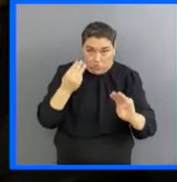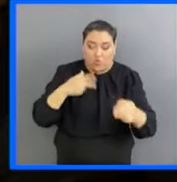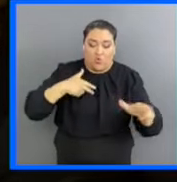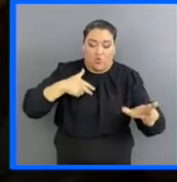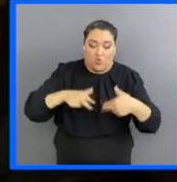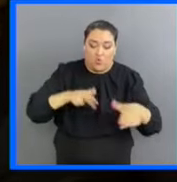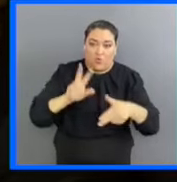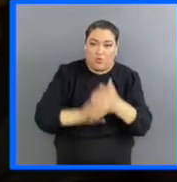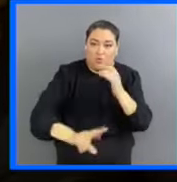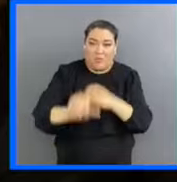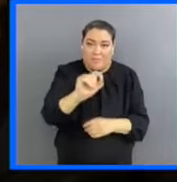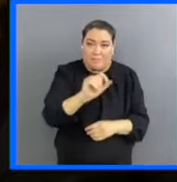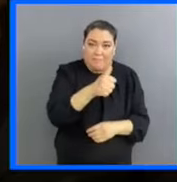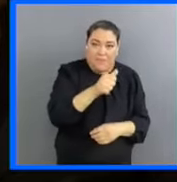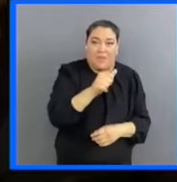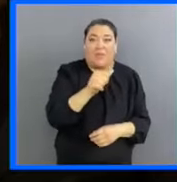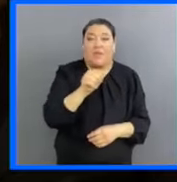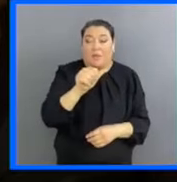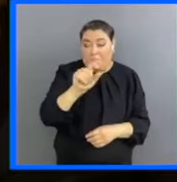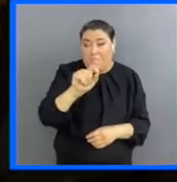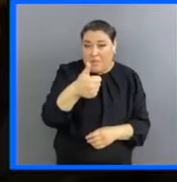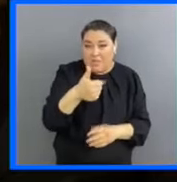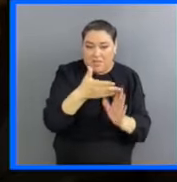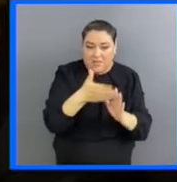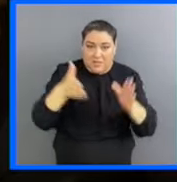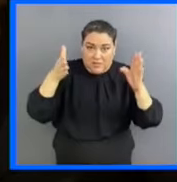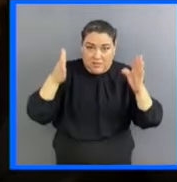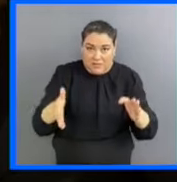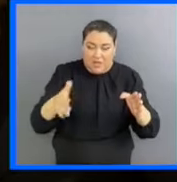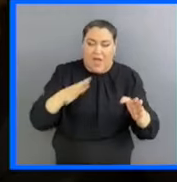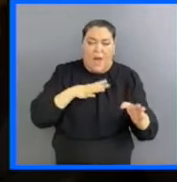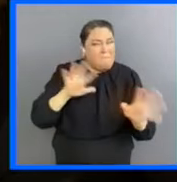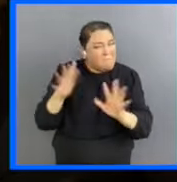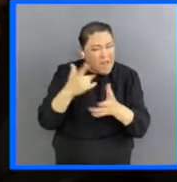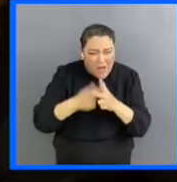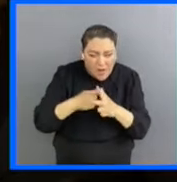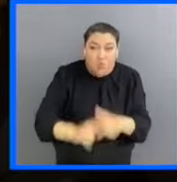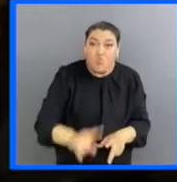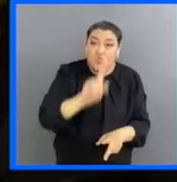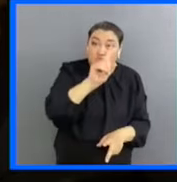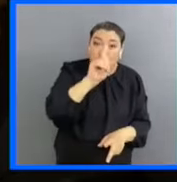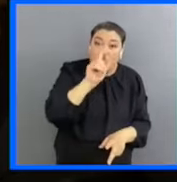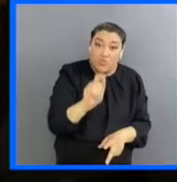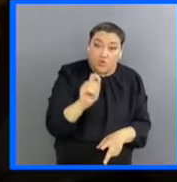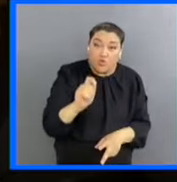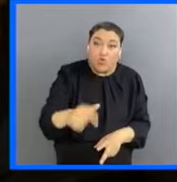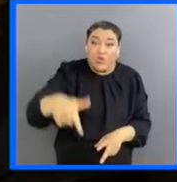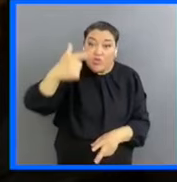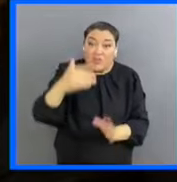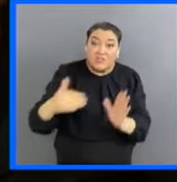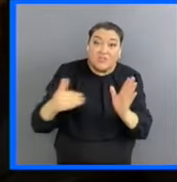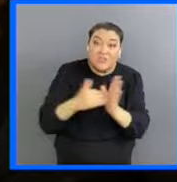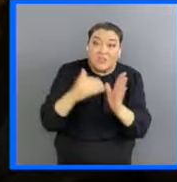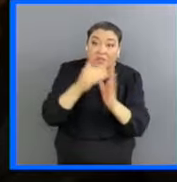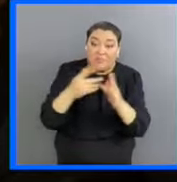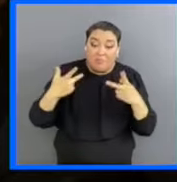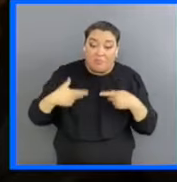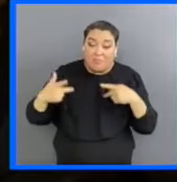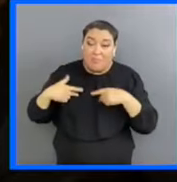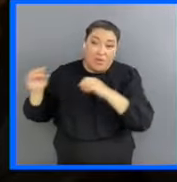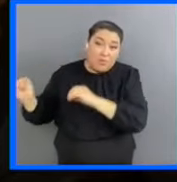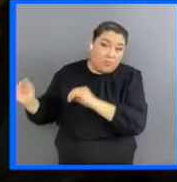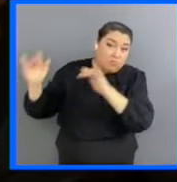nosotros proyectamos que habrá 1.12 millones de habitantes internacionales,